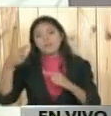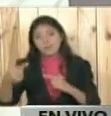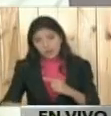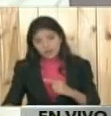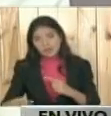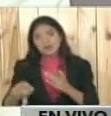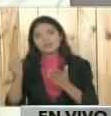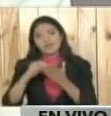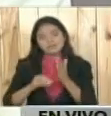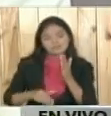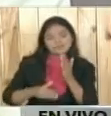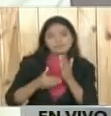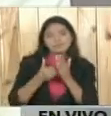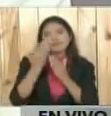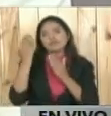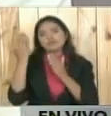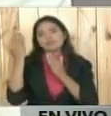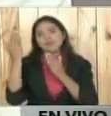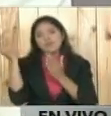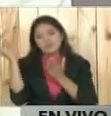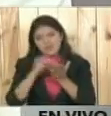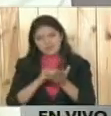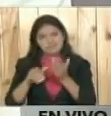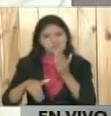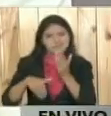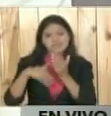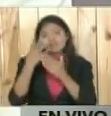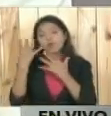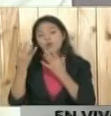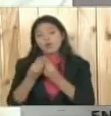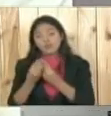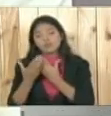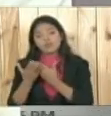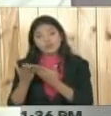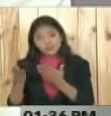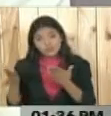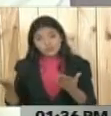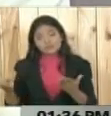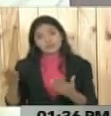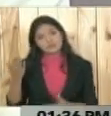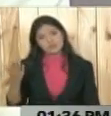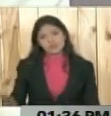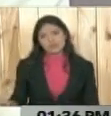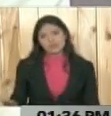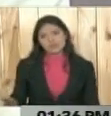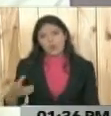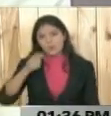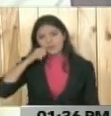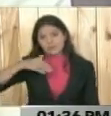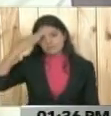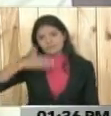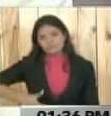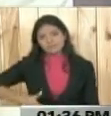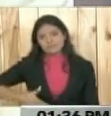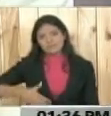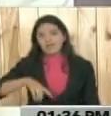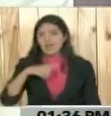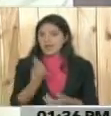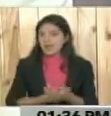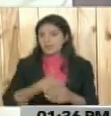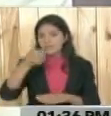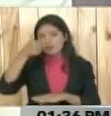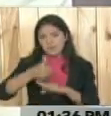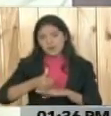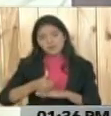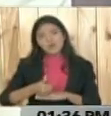el renacimiento del sandinismo, de la mano de usted, querido hermano comandante, hermano mayor,